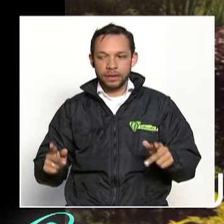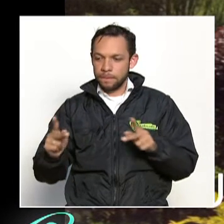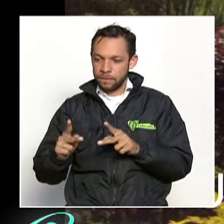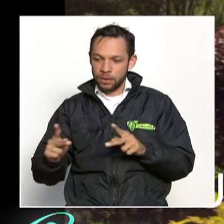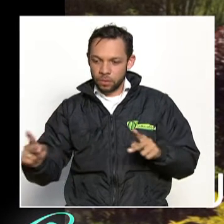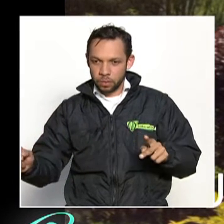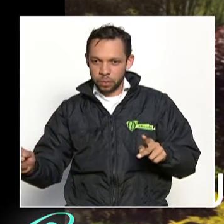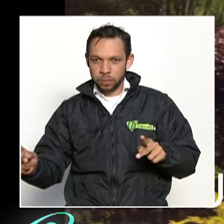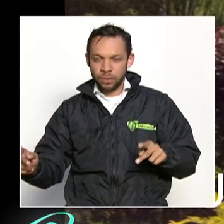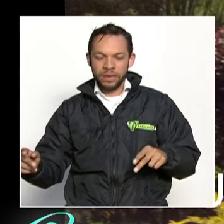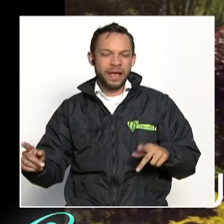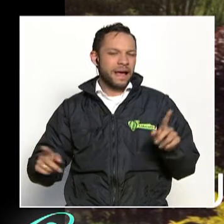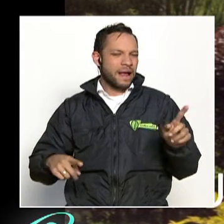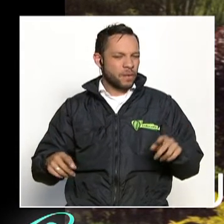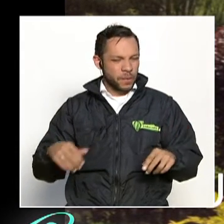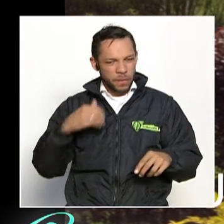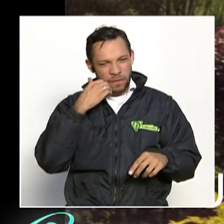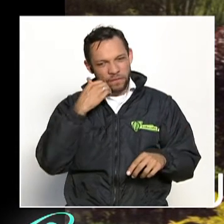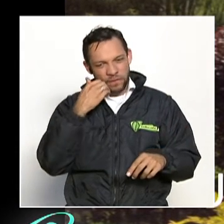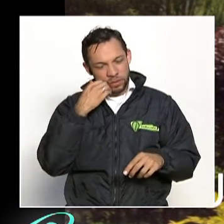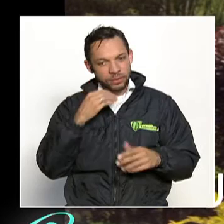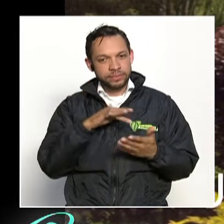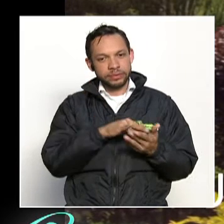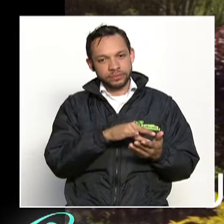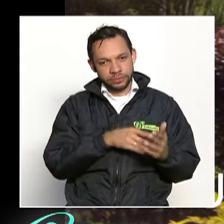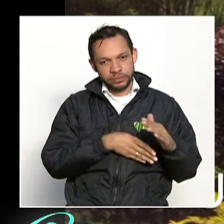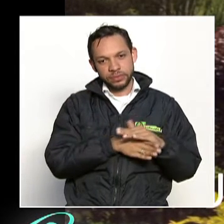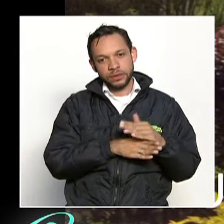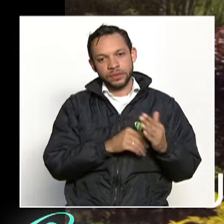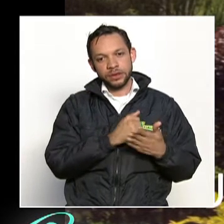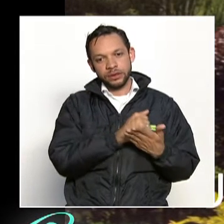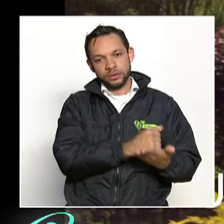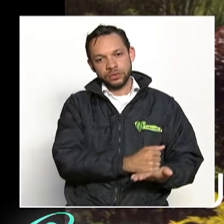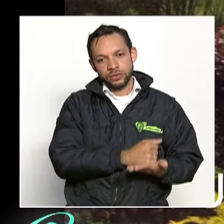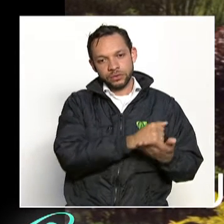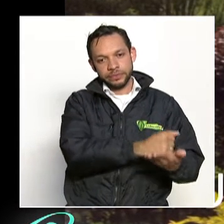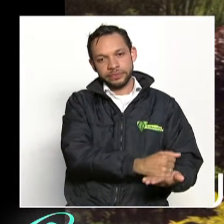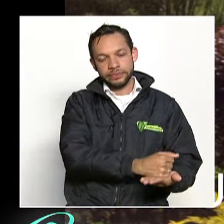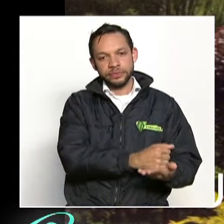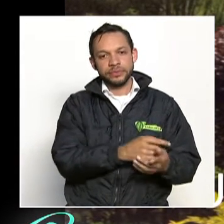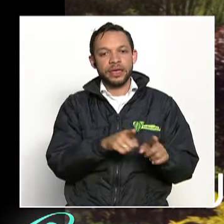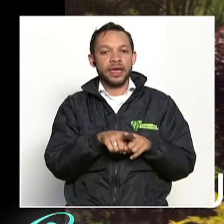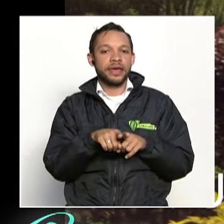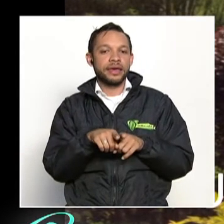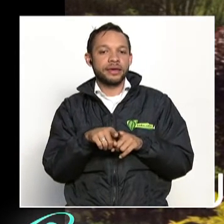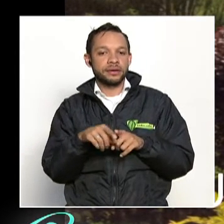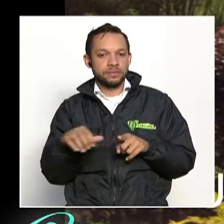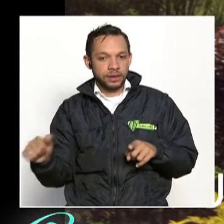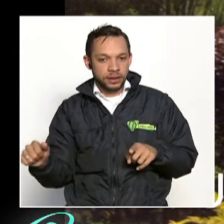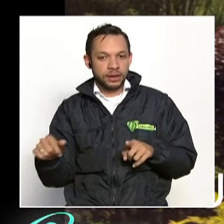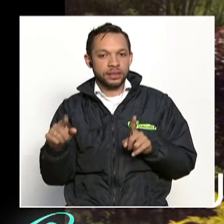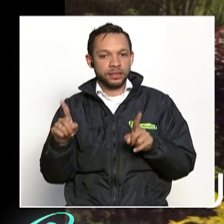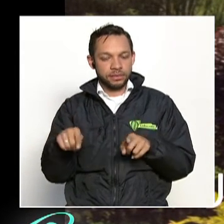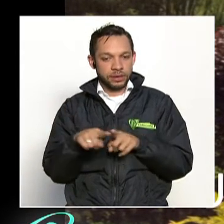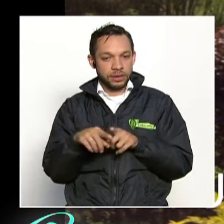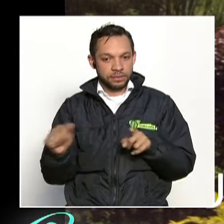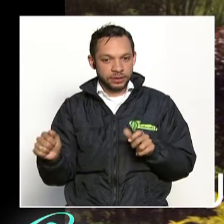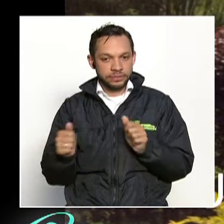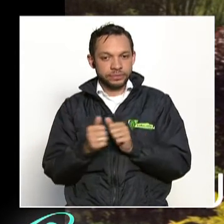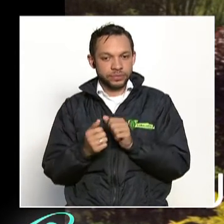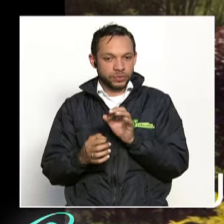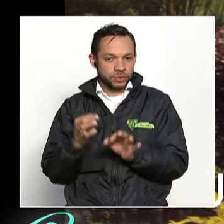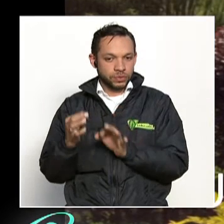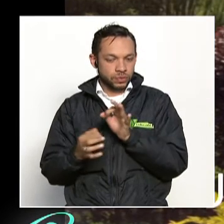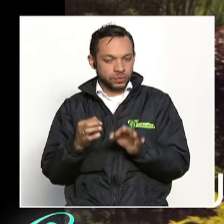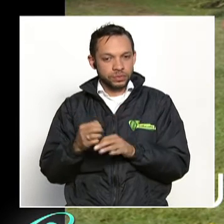en procesos de desintoxicación. Es manejado por mi hermana que ha compartido conmigo los consultorios